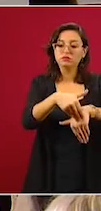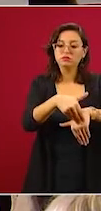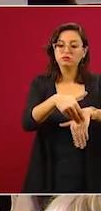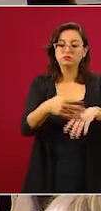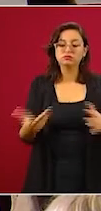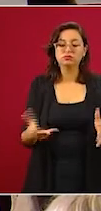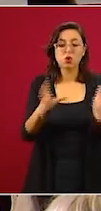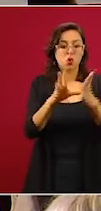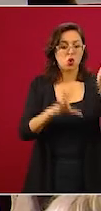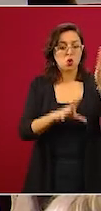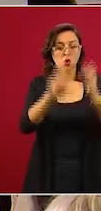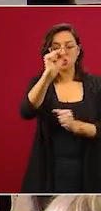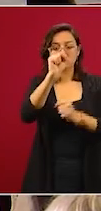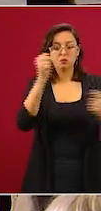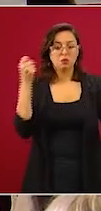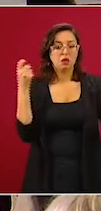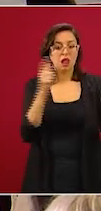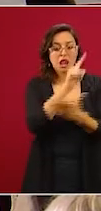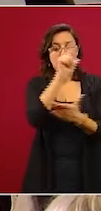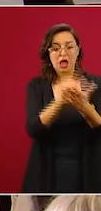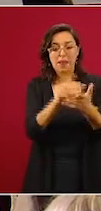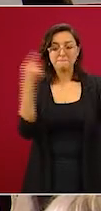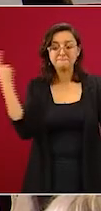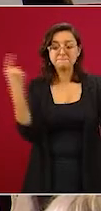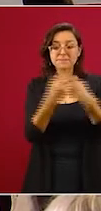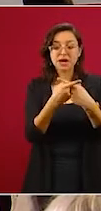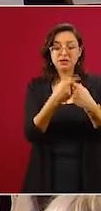violar la constitución las leyes